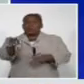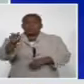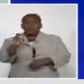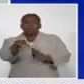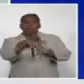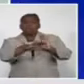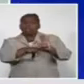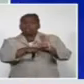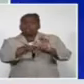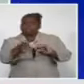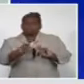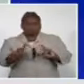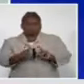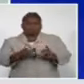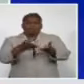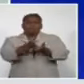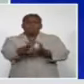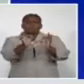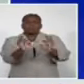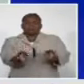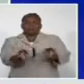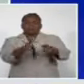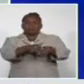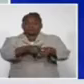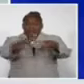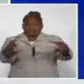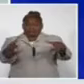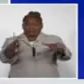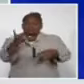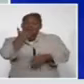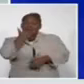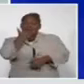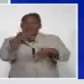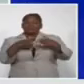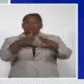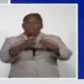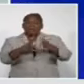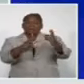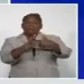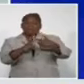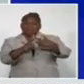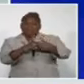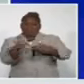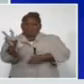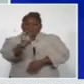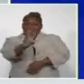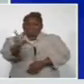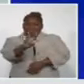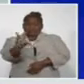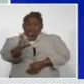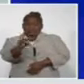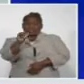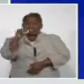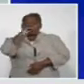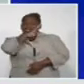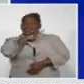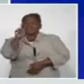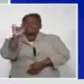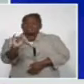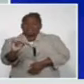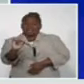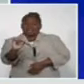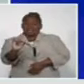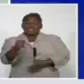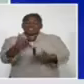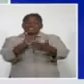realmente. La mayor transmisión de Granma en el municipio de Bayamo con 22, en Guisa 6, en Yara 2 y en